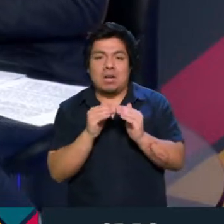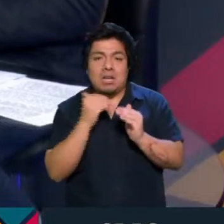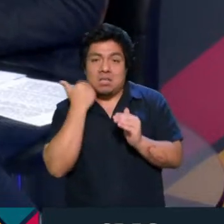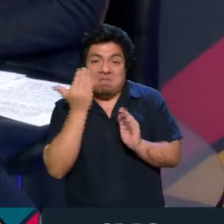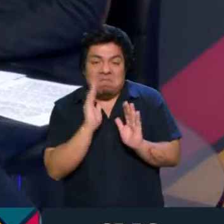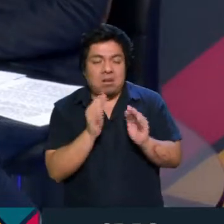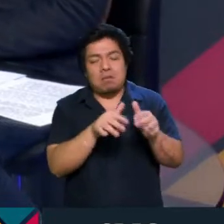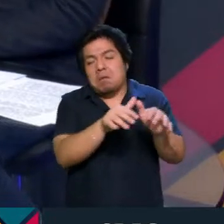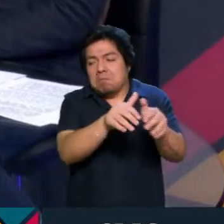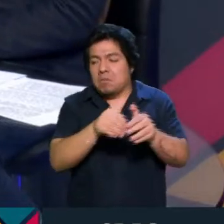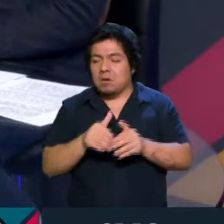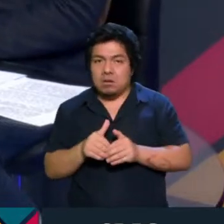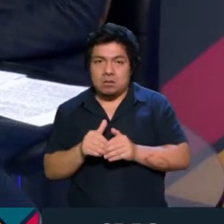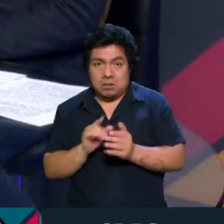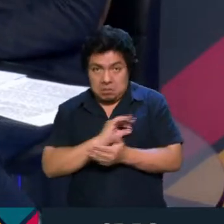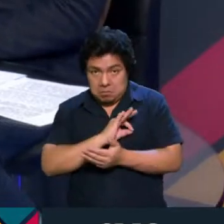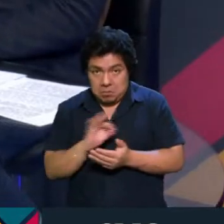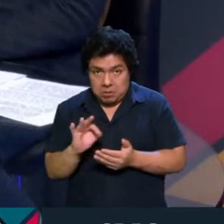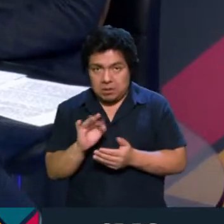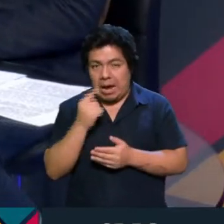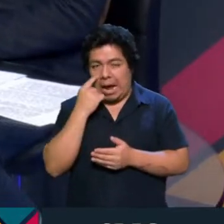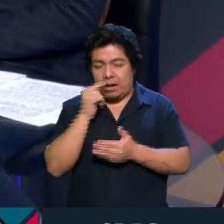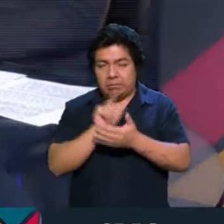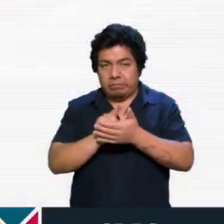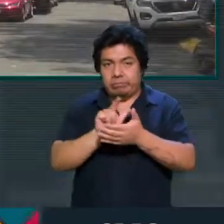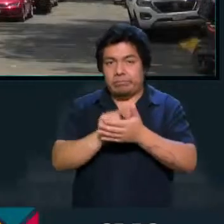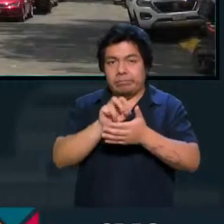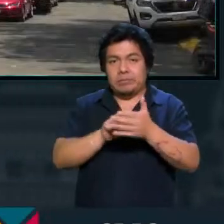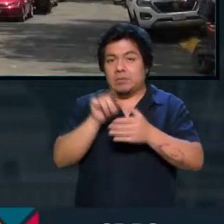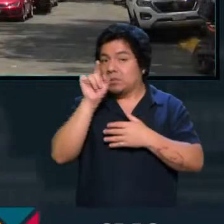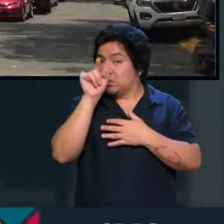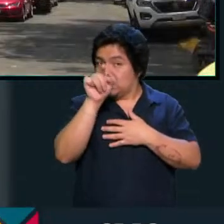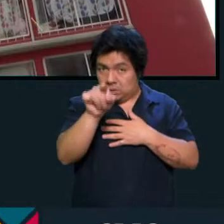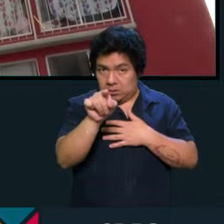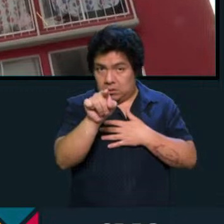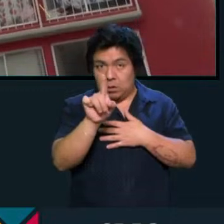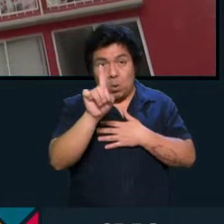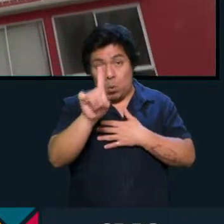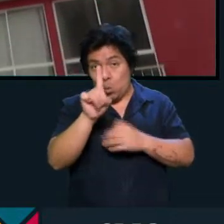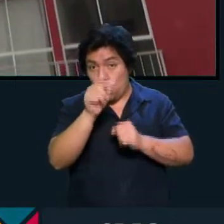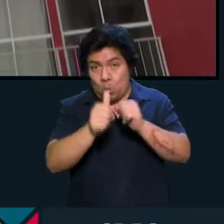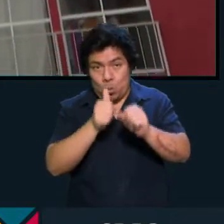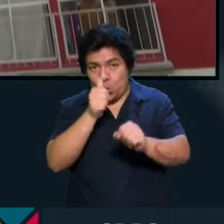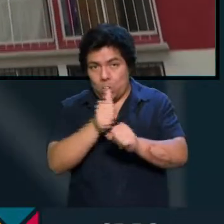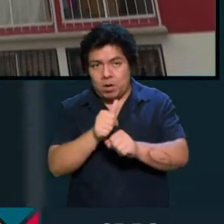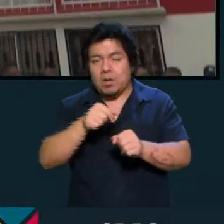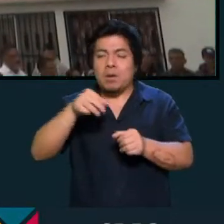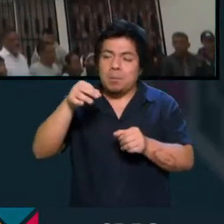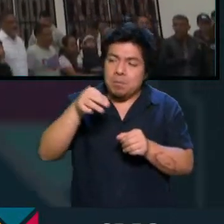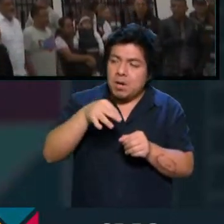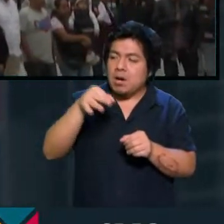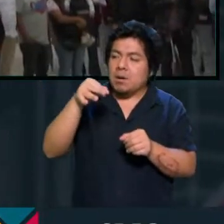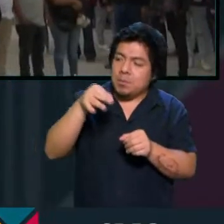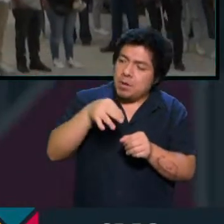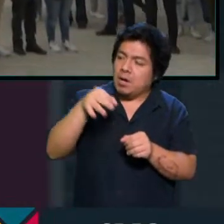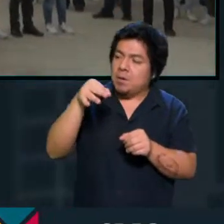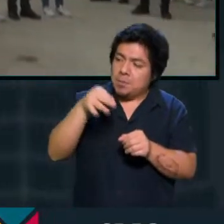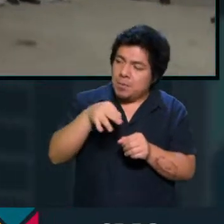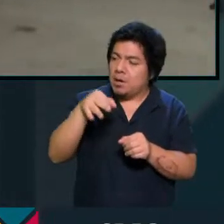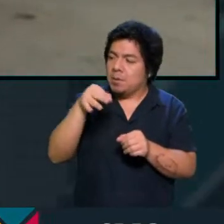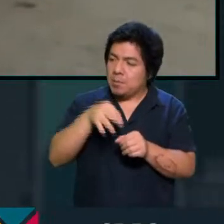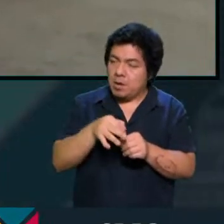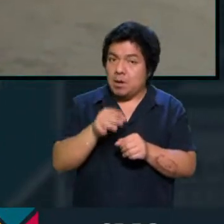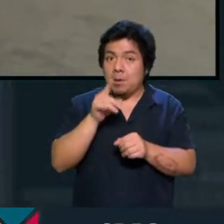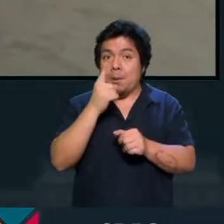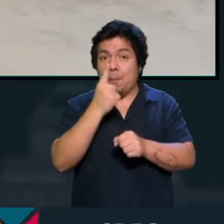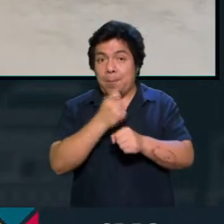puede? Bueno, aquí lo que busca la reforma es que tú puedas acceder desde a partir de un año, digamos tú ya llevas cotizando un año, que puedas acceder